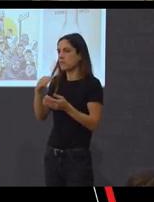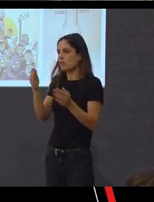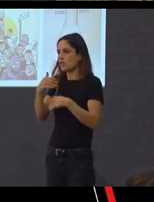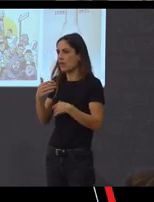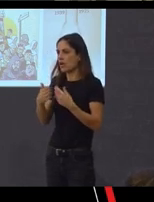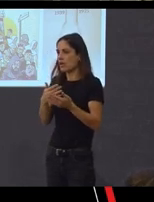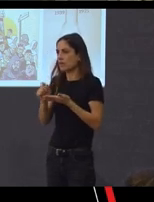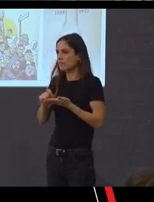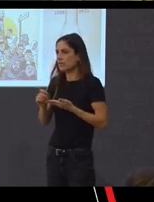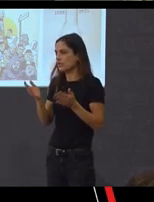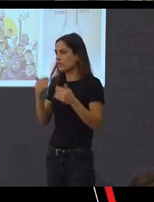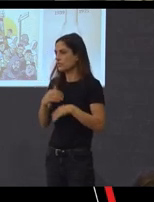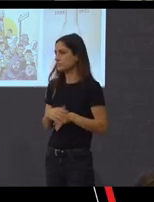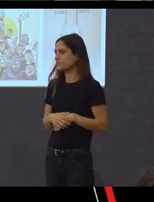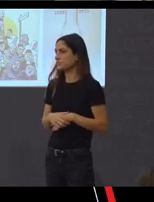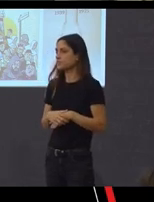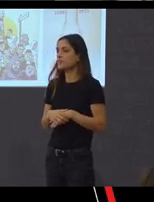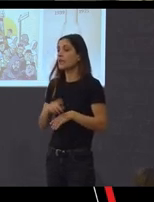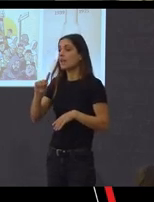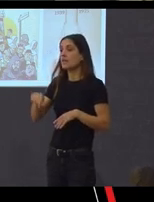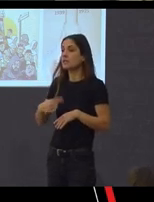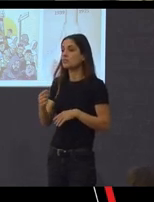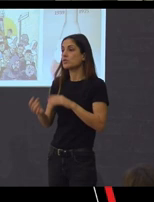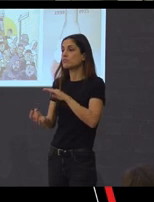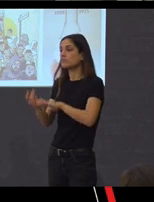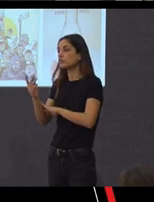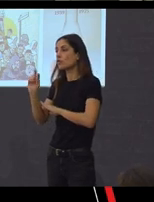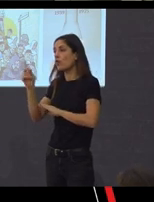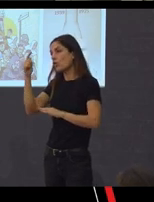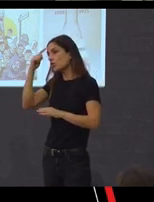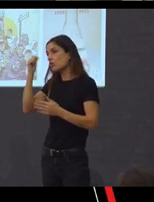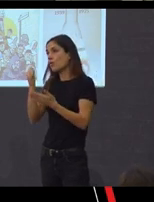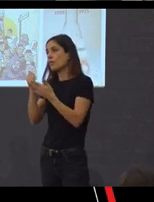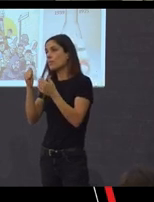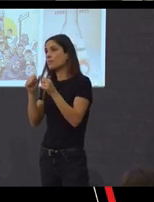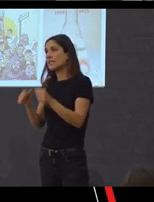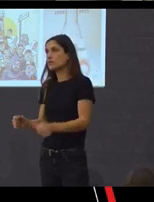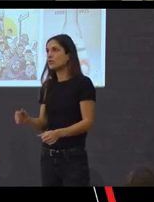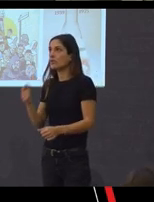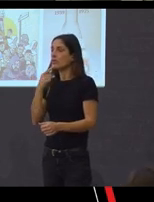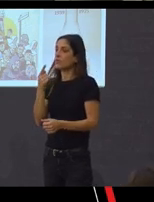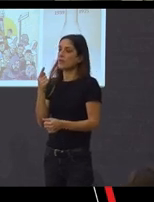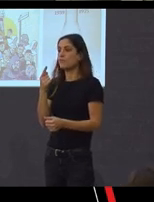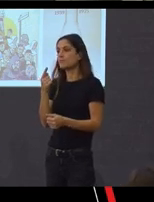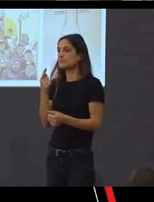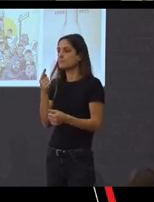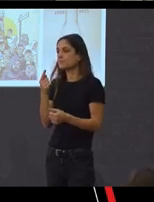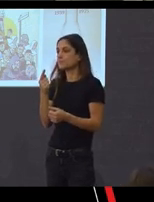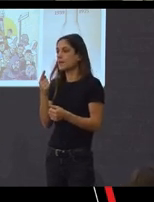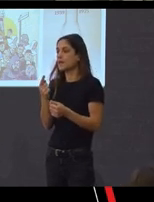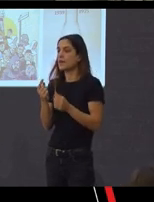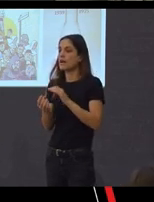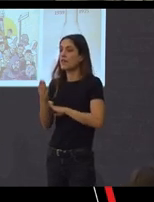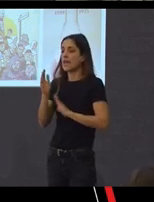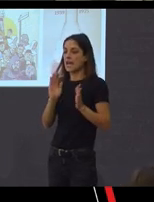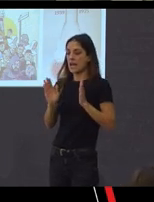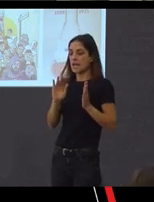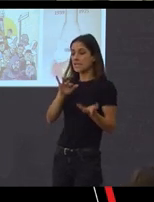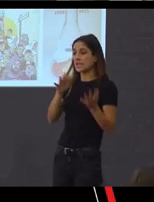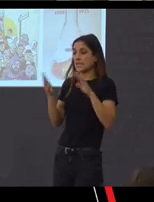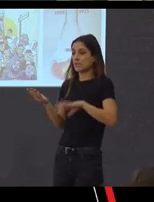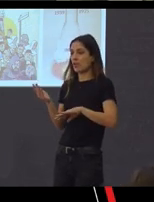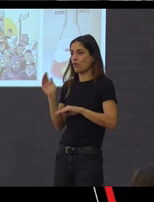hai outro mito que nace na historiográfico inicialmente, que nace na transición á democracia, que